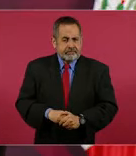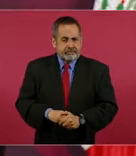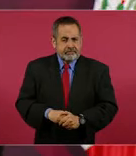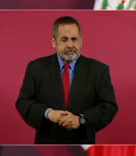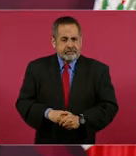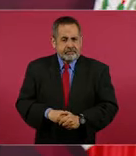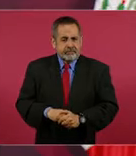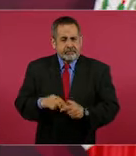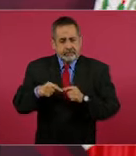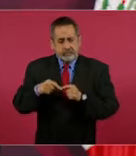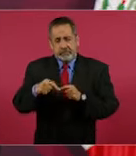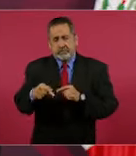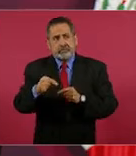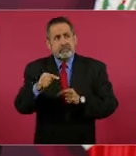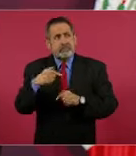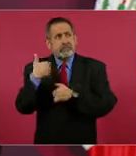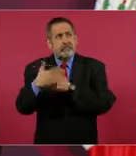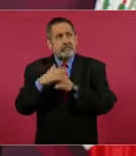50 años